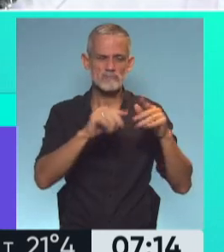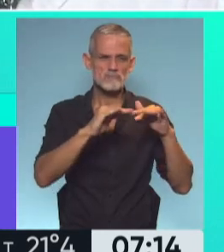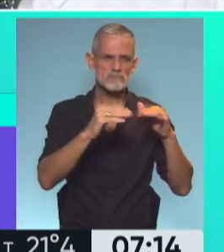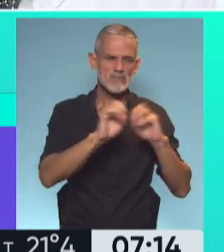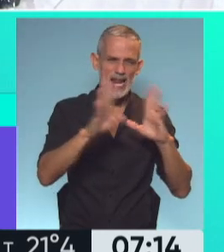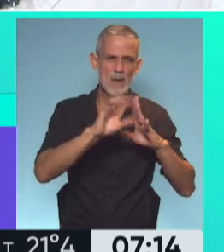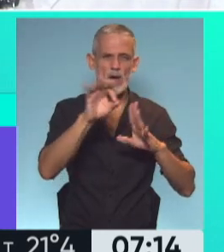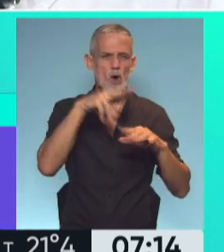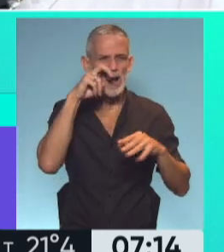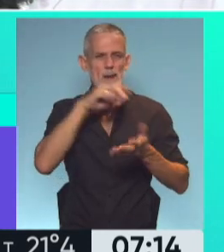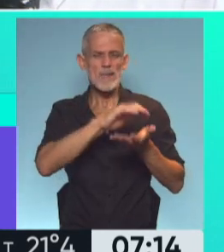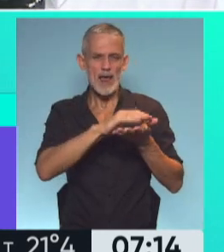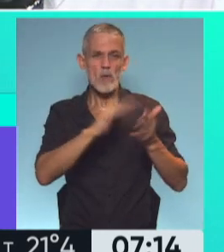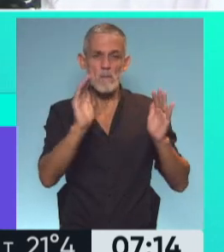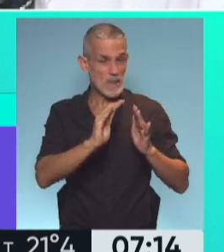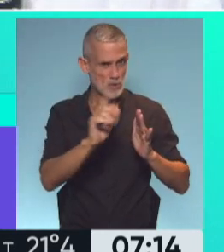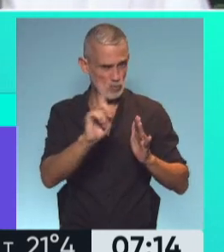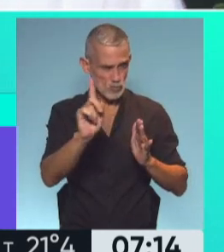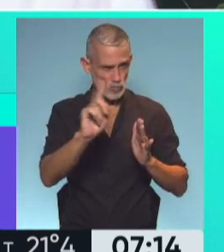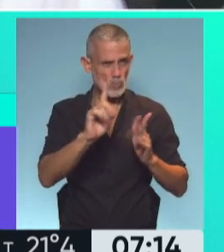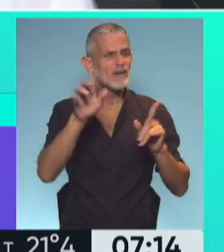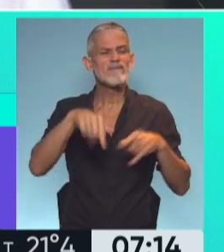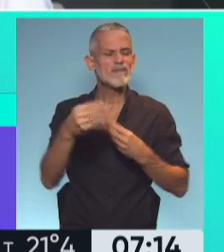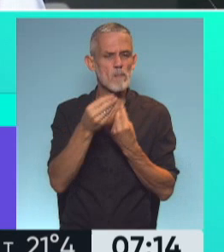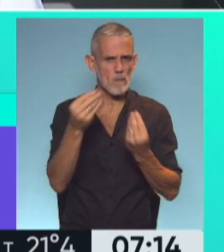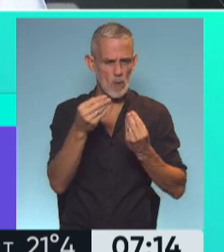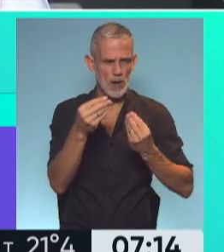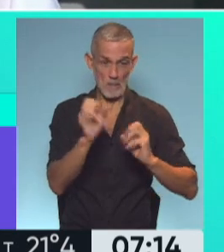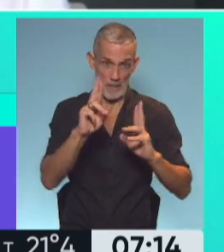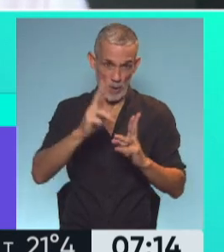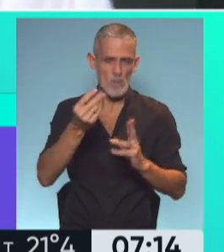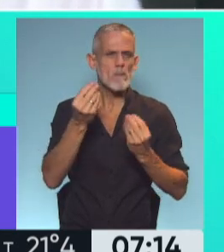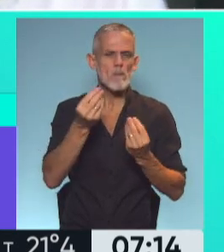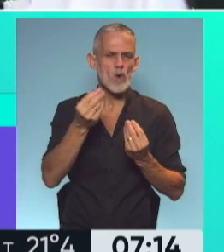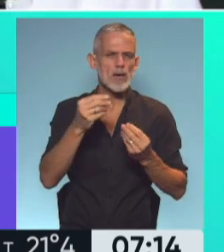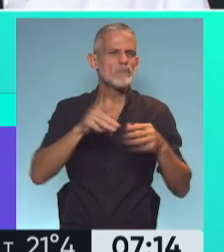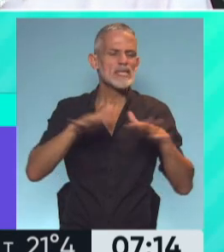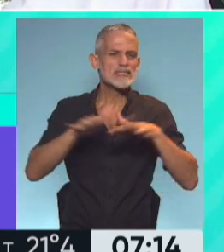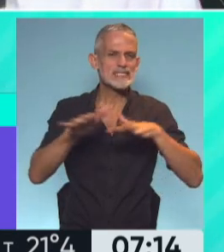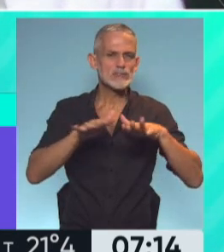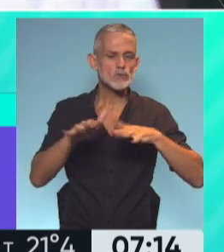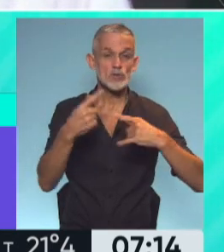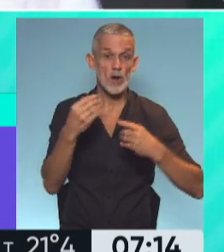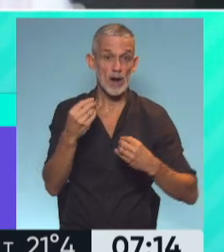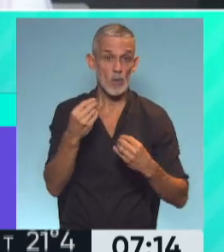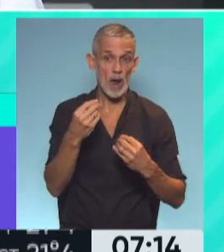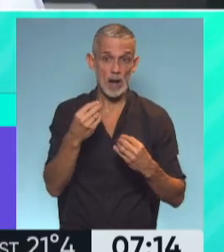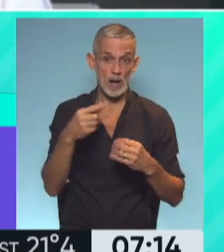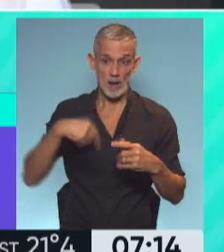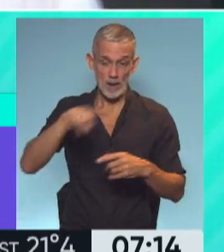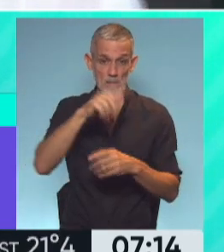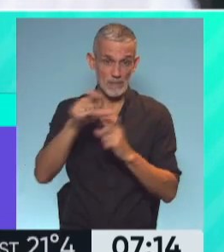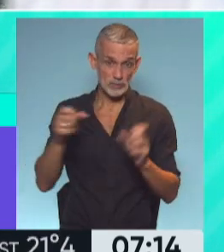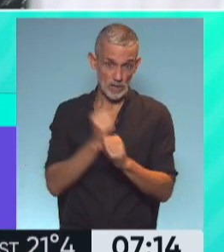menos respiradores. Esto deviene primariamente de la situación en la que estamos los trabajadores